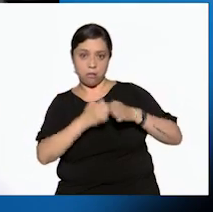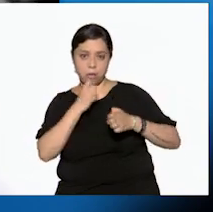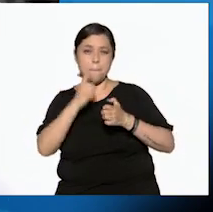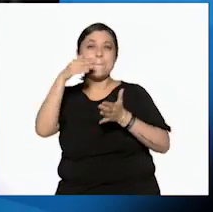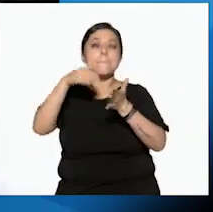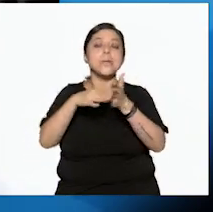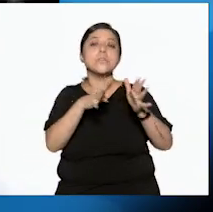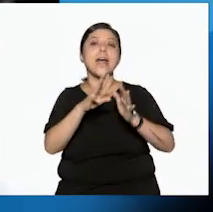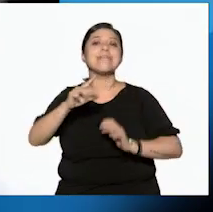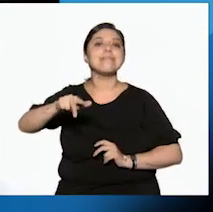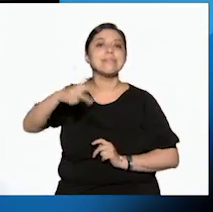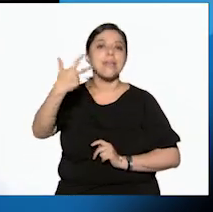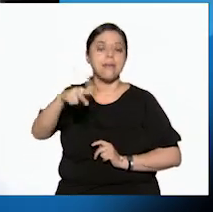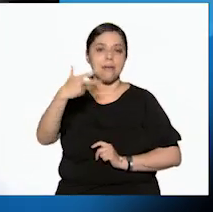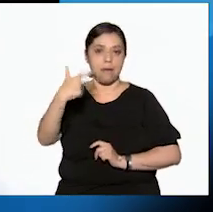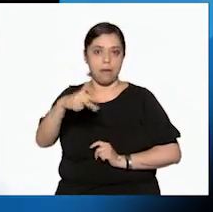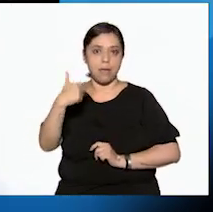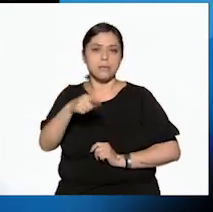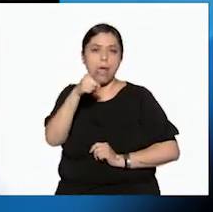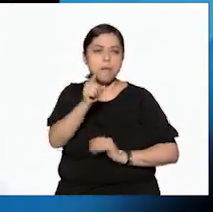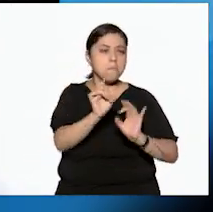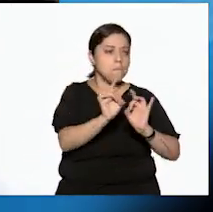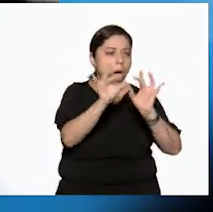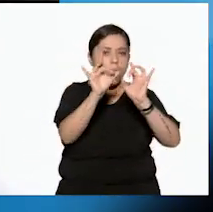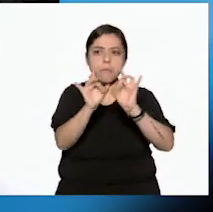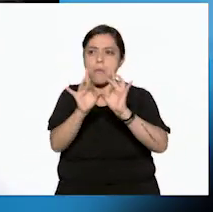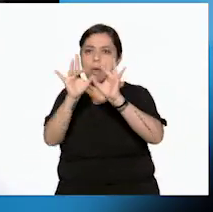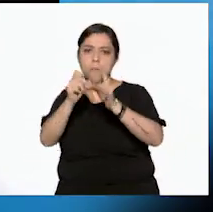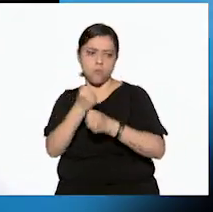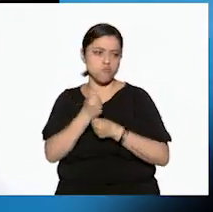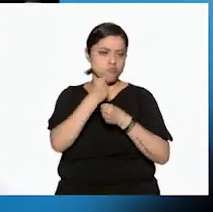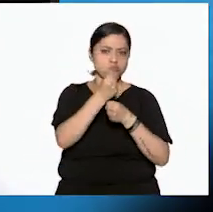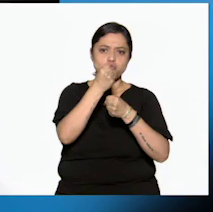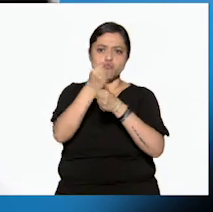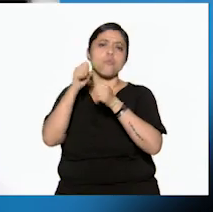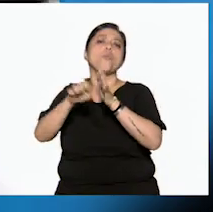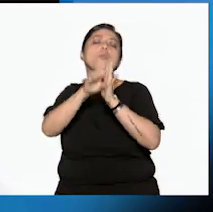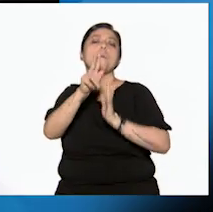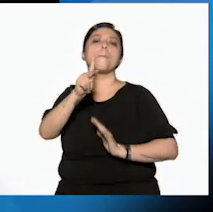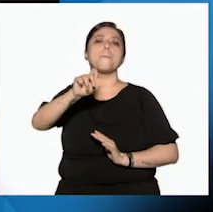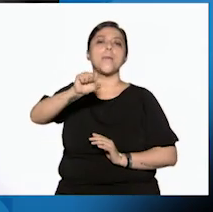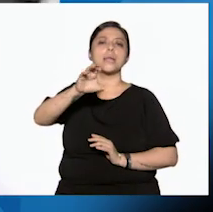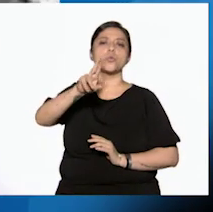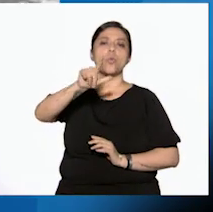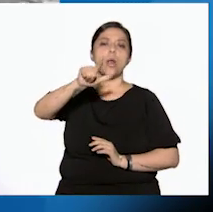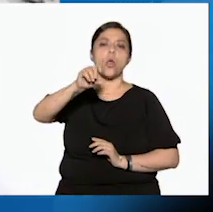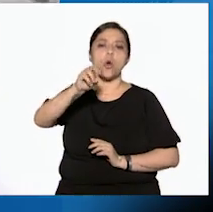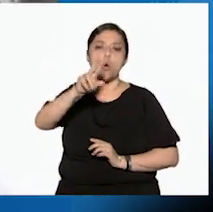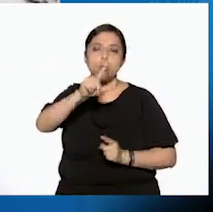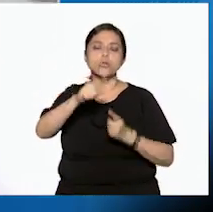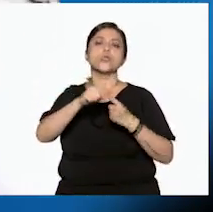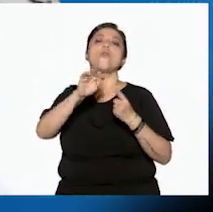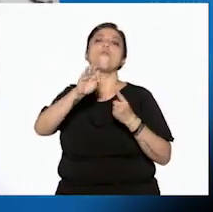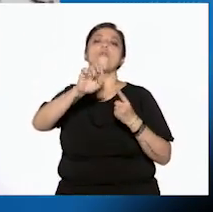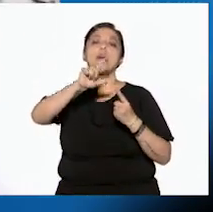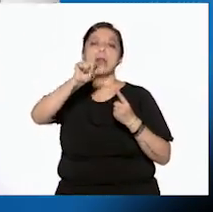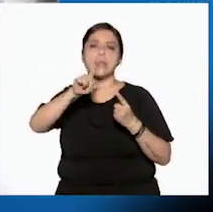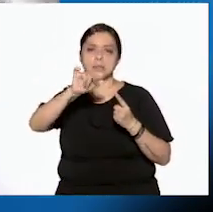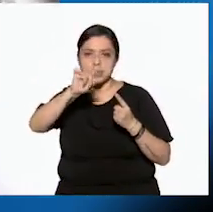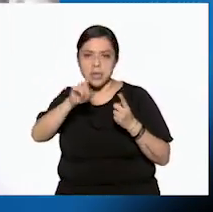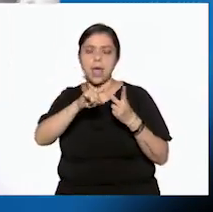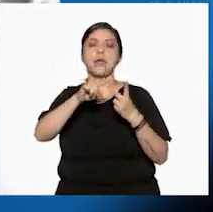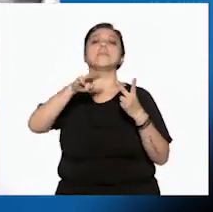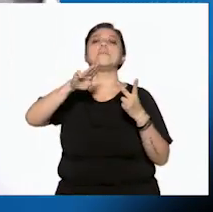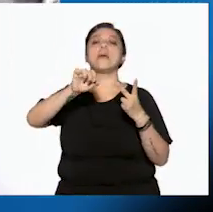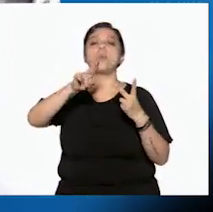1913 ya se habían sucedido diversas sublevaciones como las de Pascual Orozco, Félix Díaz y Bernardo Reyes, que fueron